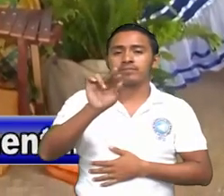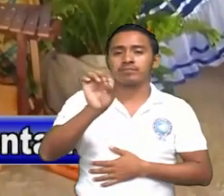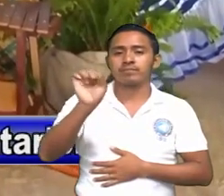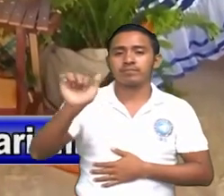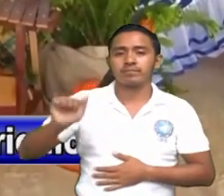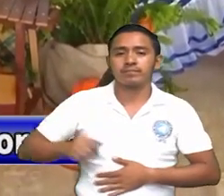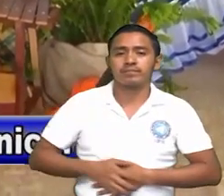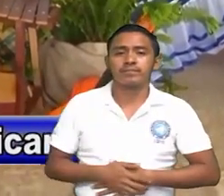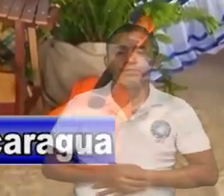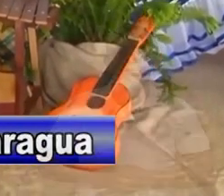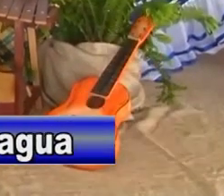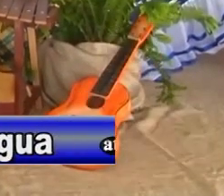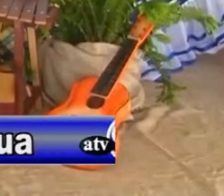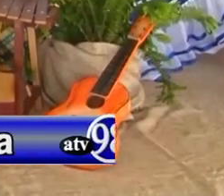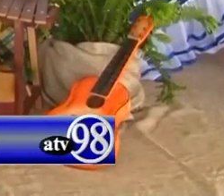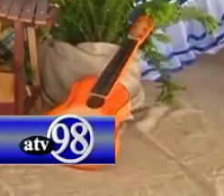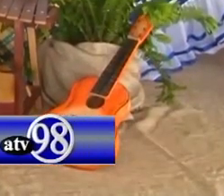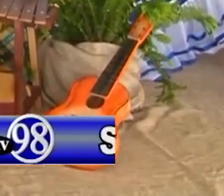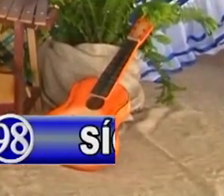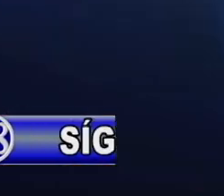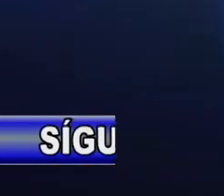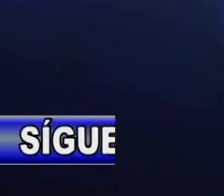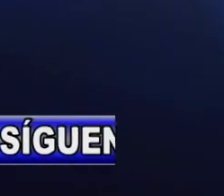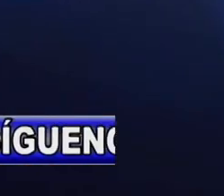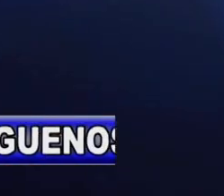informó Vanessa Paz.